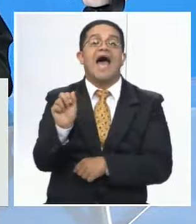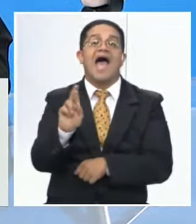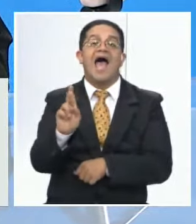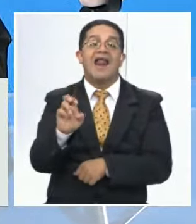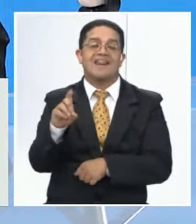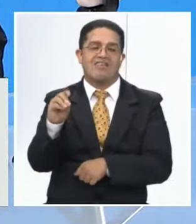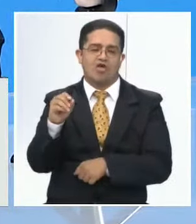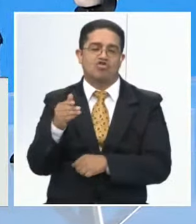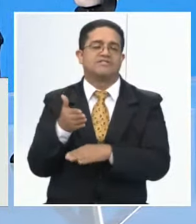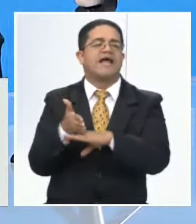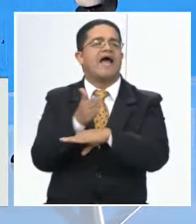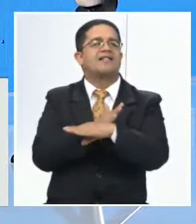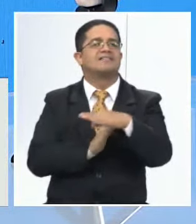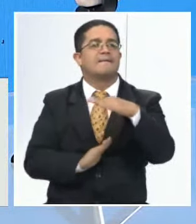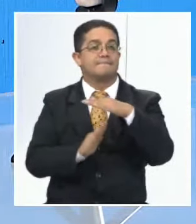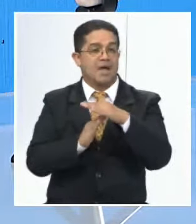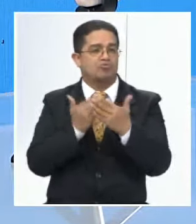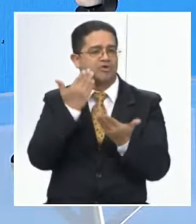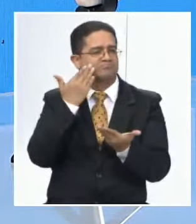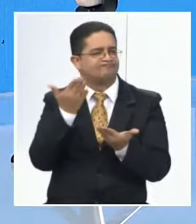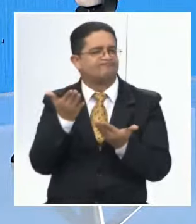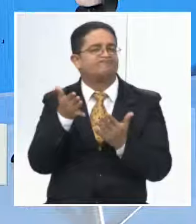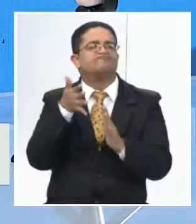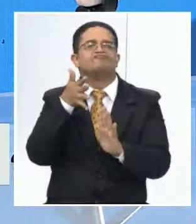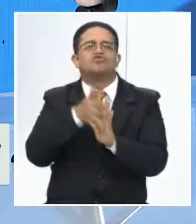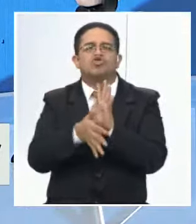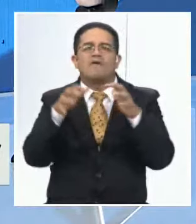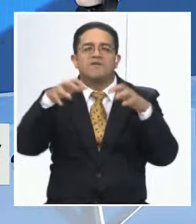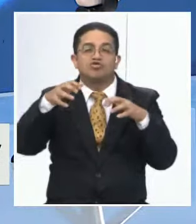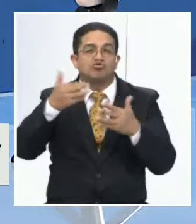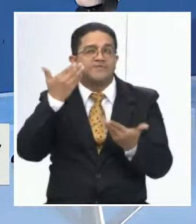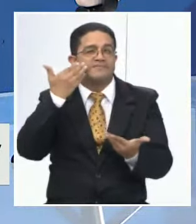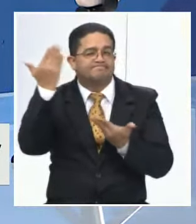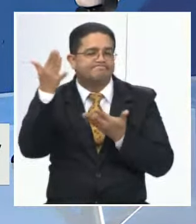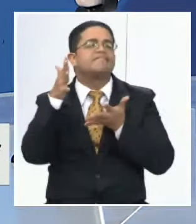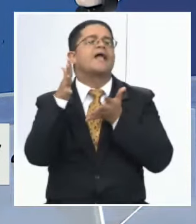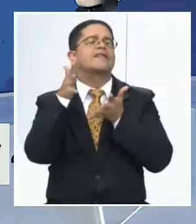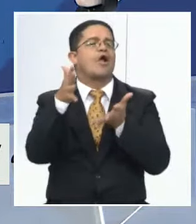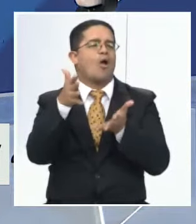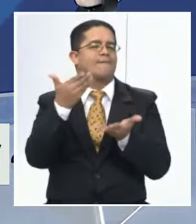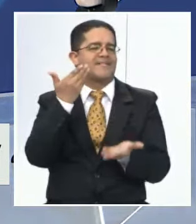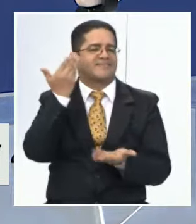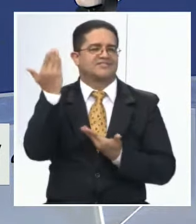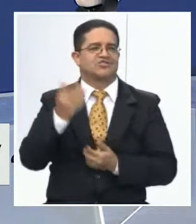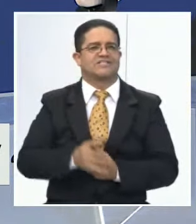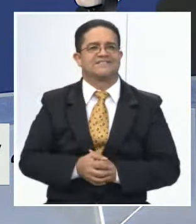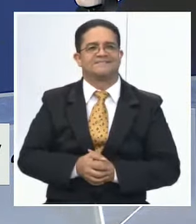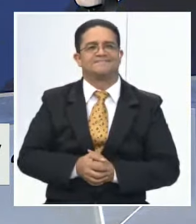estético. Antes de la pausa, a propósito de las fuertes precipitaciones que se han presentado en el país, vamos a ver algunas